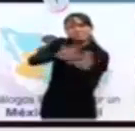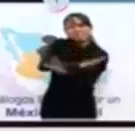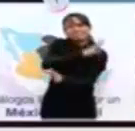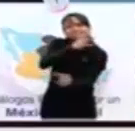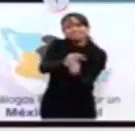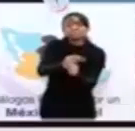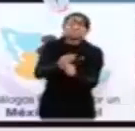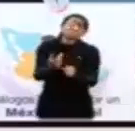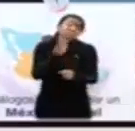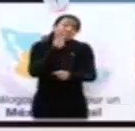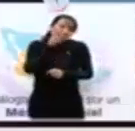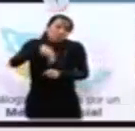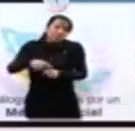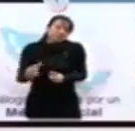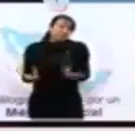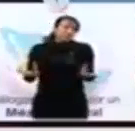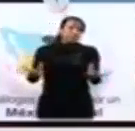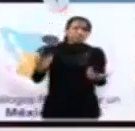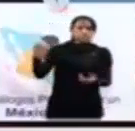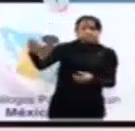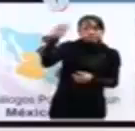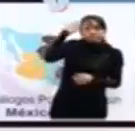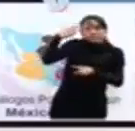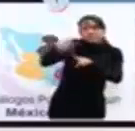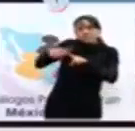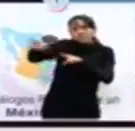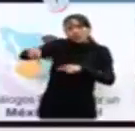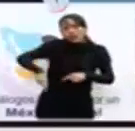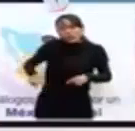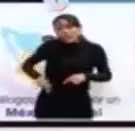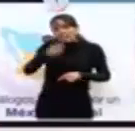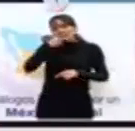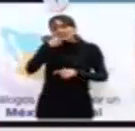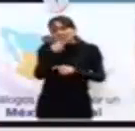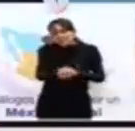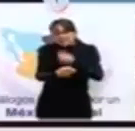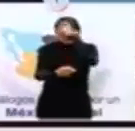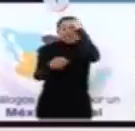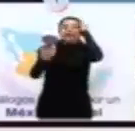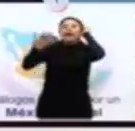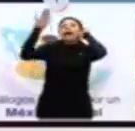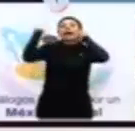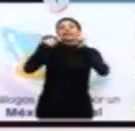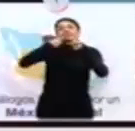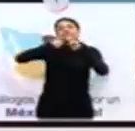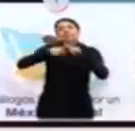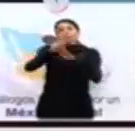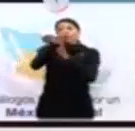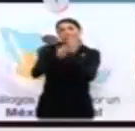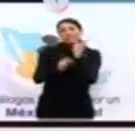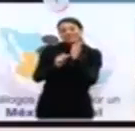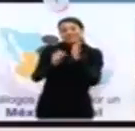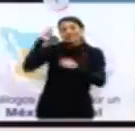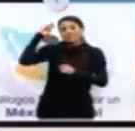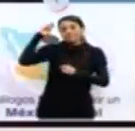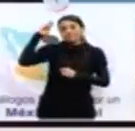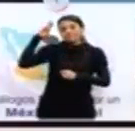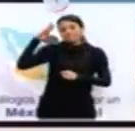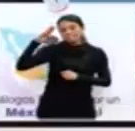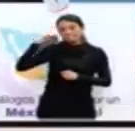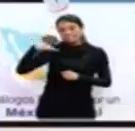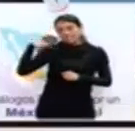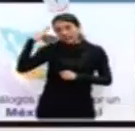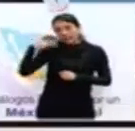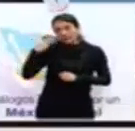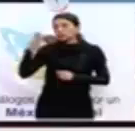que en junio iba a haber ya conclusiones de esta consulta que se empezó en marzo en el país. Acudieron